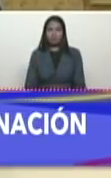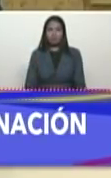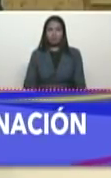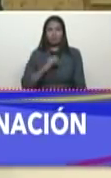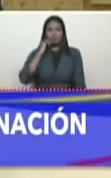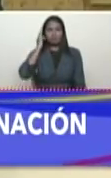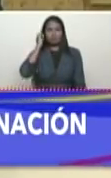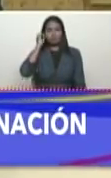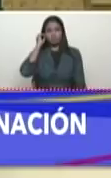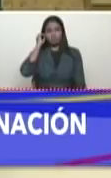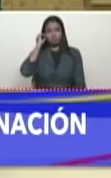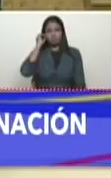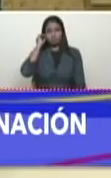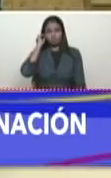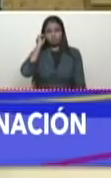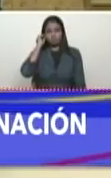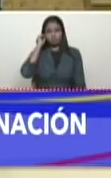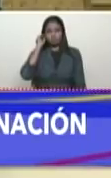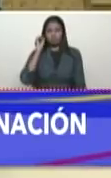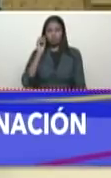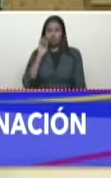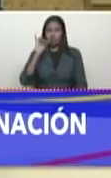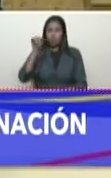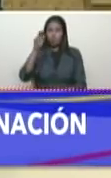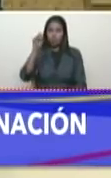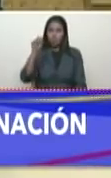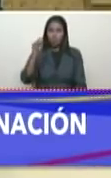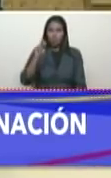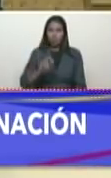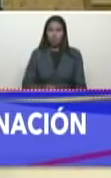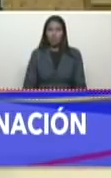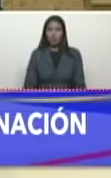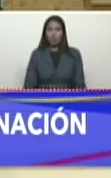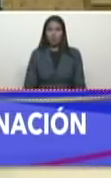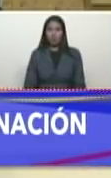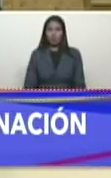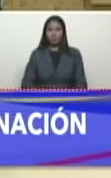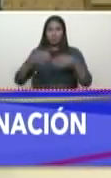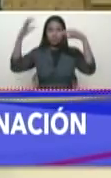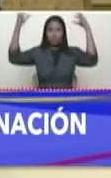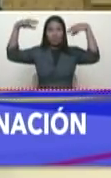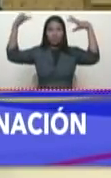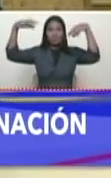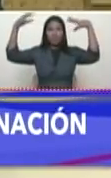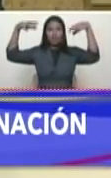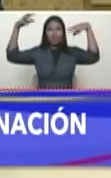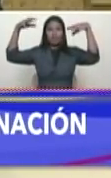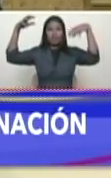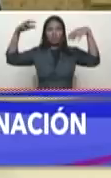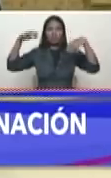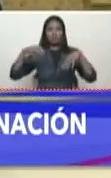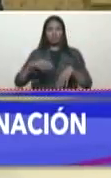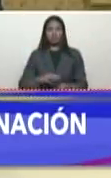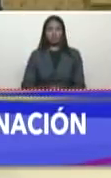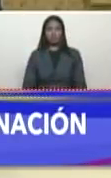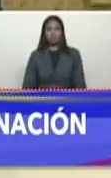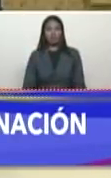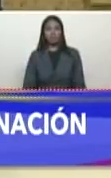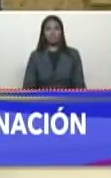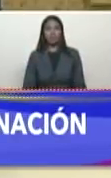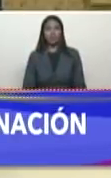lunes 3 de junio nos cayó un palo de agua sabroso y en las carpas militares